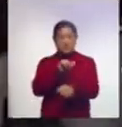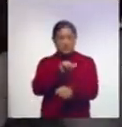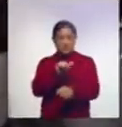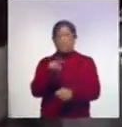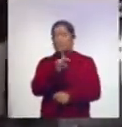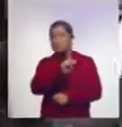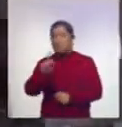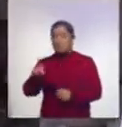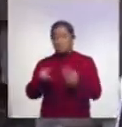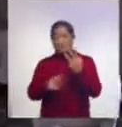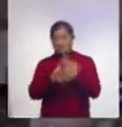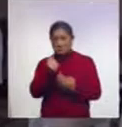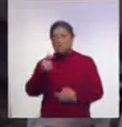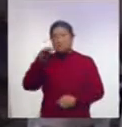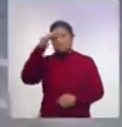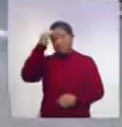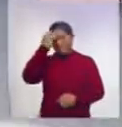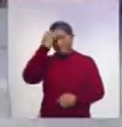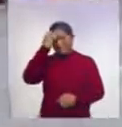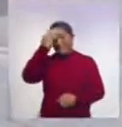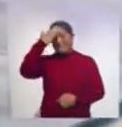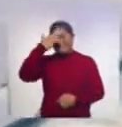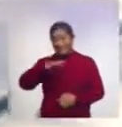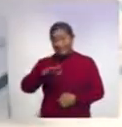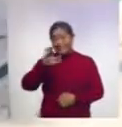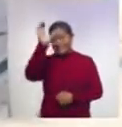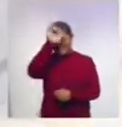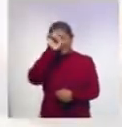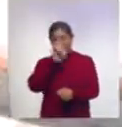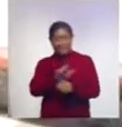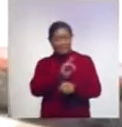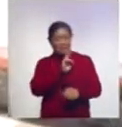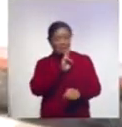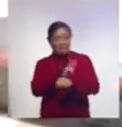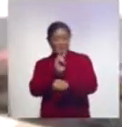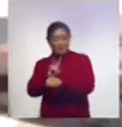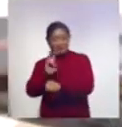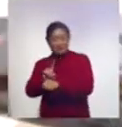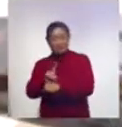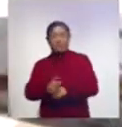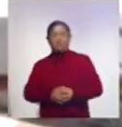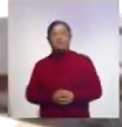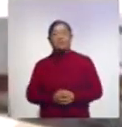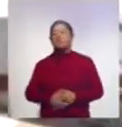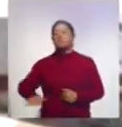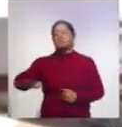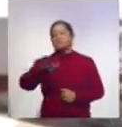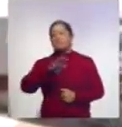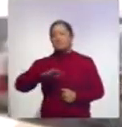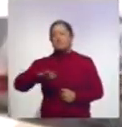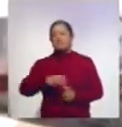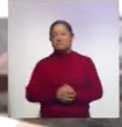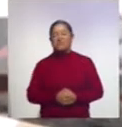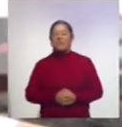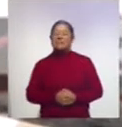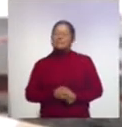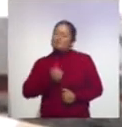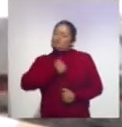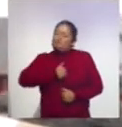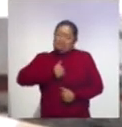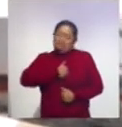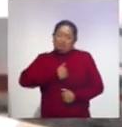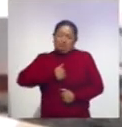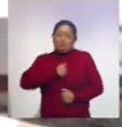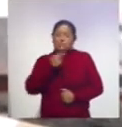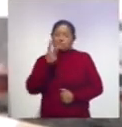tiene presente la relevancia de mantener una cultura de protección civil. Tal vez lamentable recordar la cuestión de hace 2 años, donde